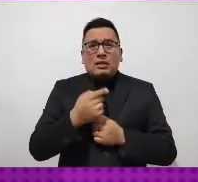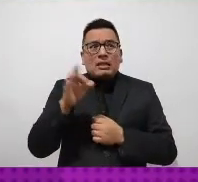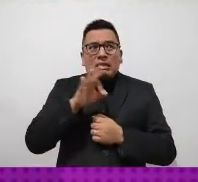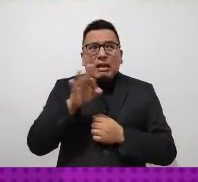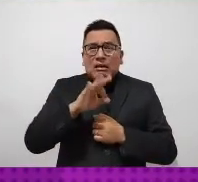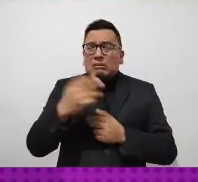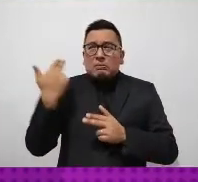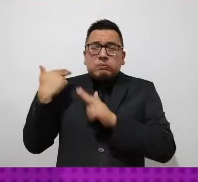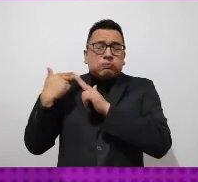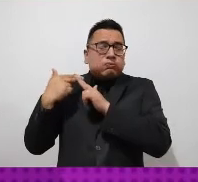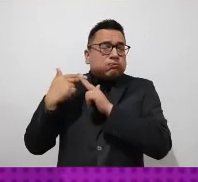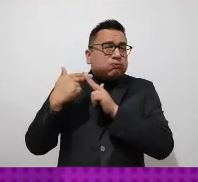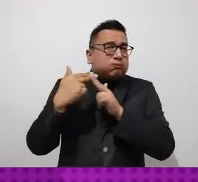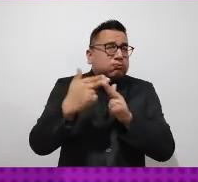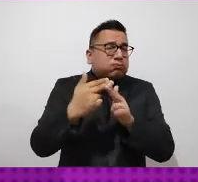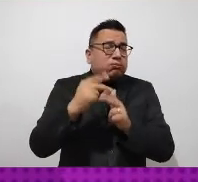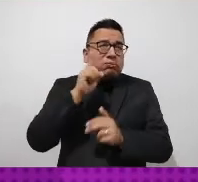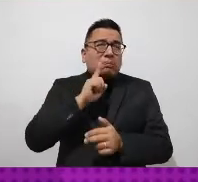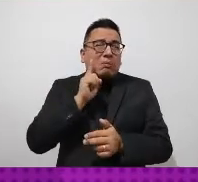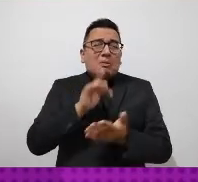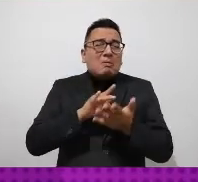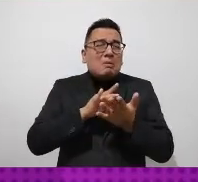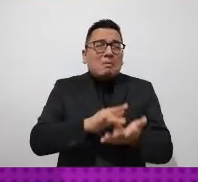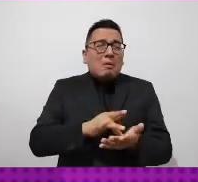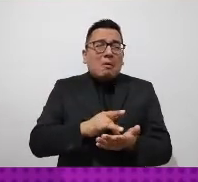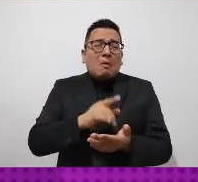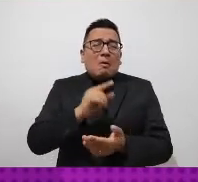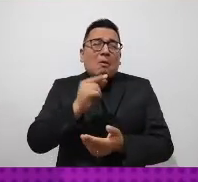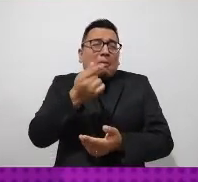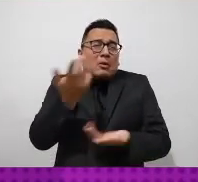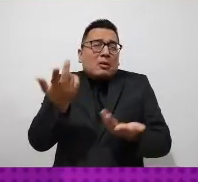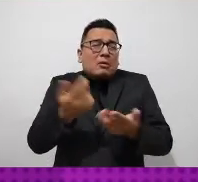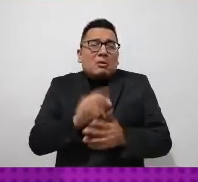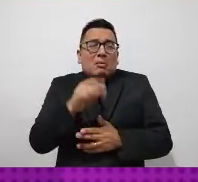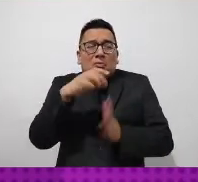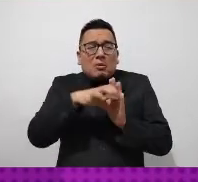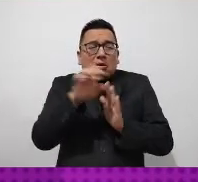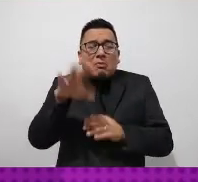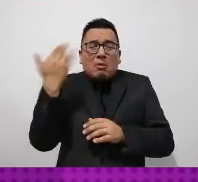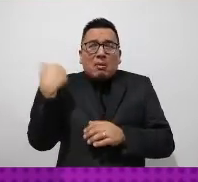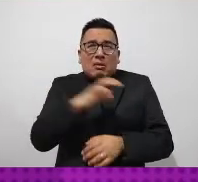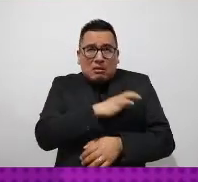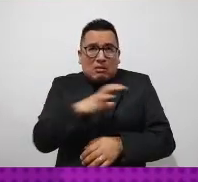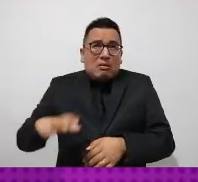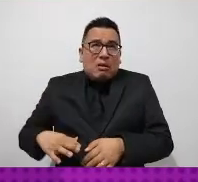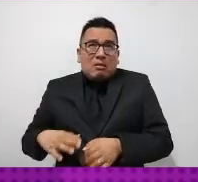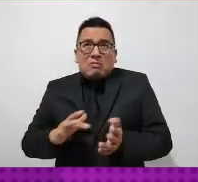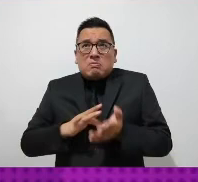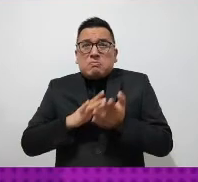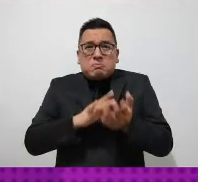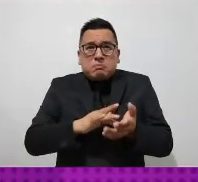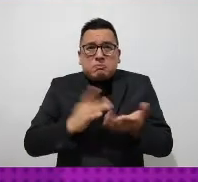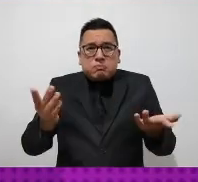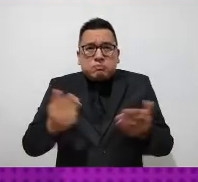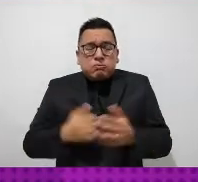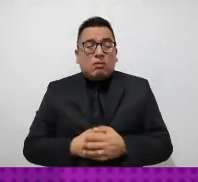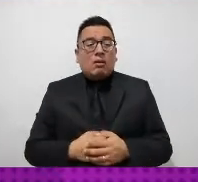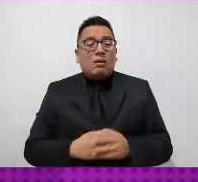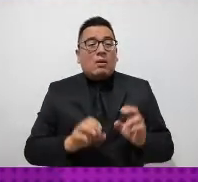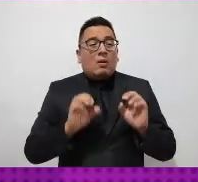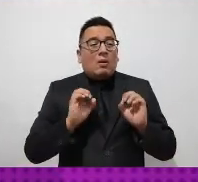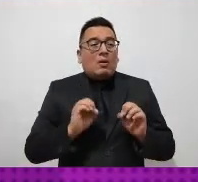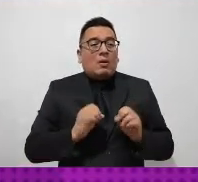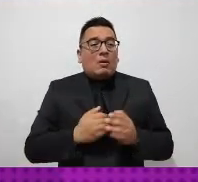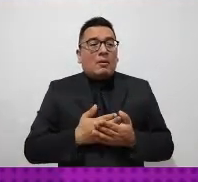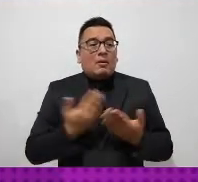apoyo, primero como candidatas y después como funcionarias, que eso también ha provocado pues que estén tratando